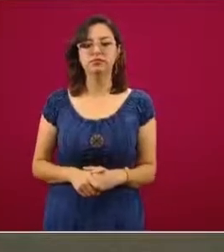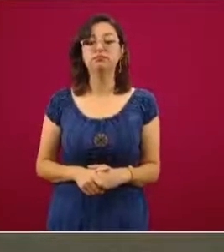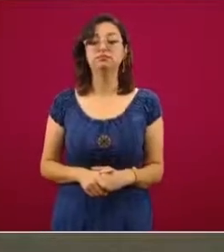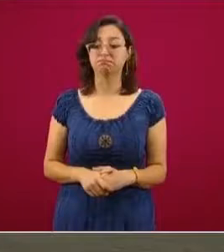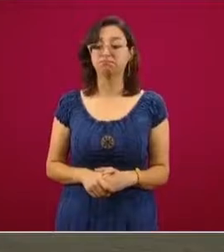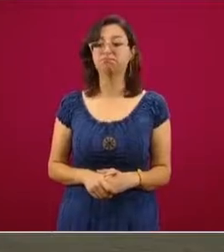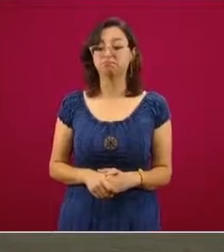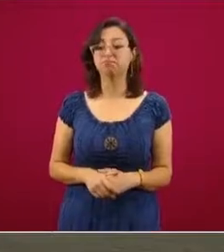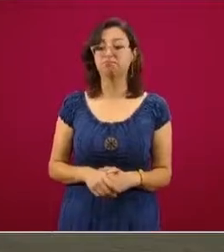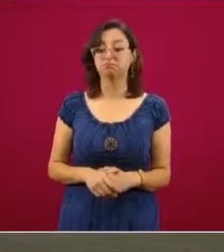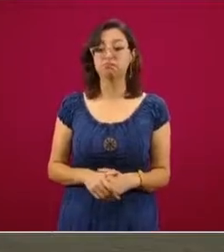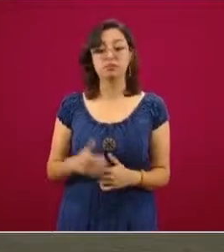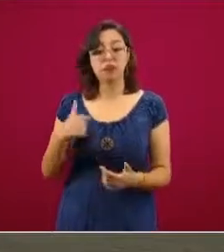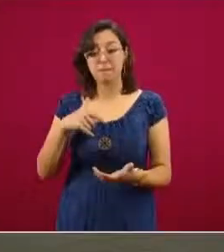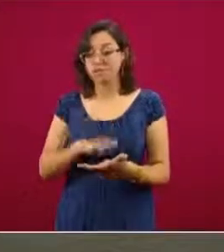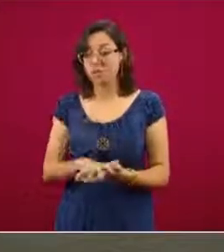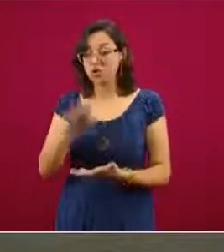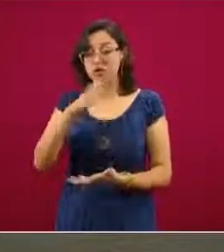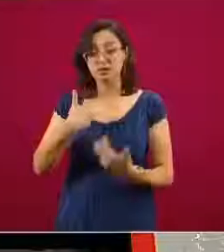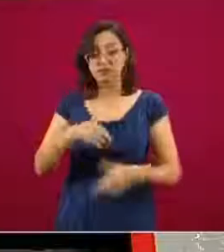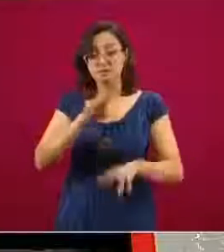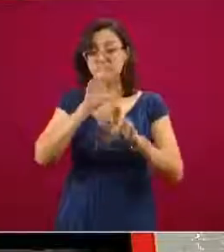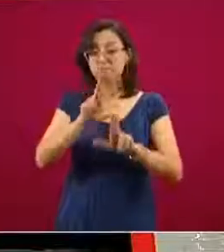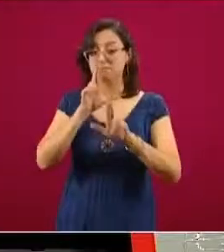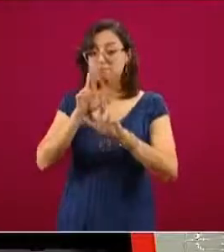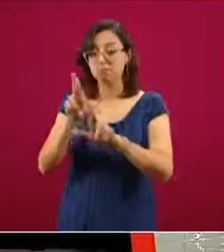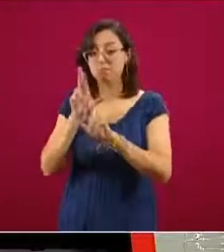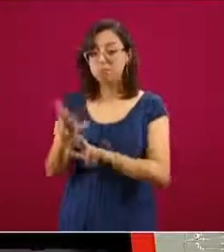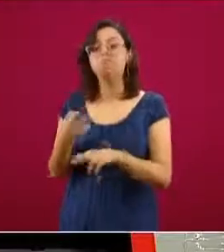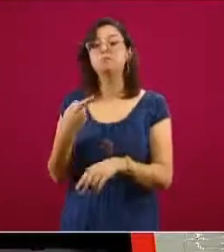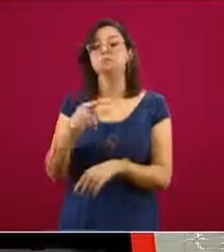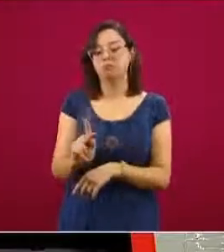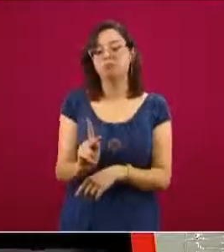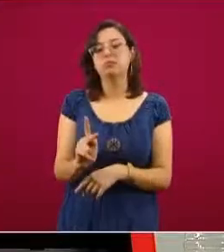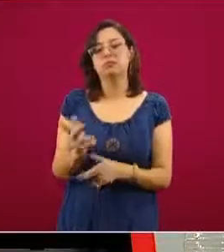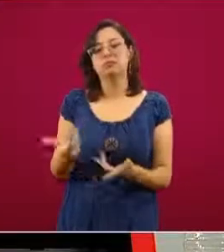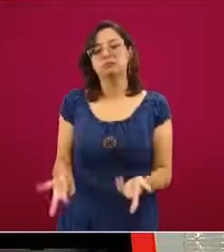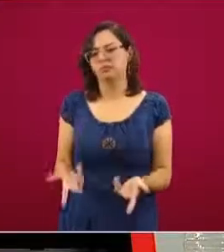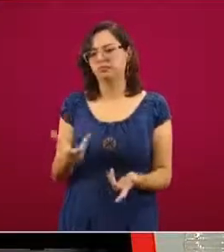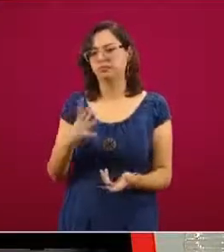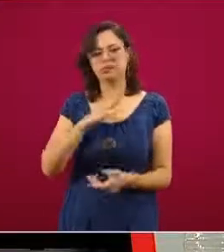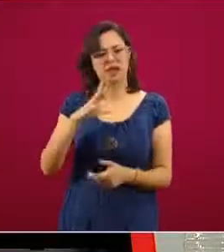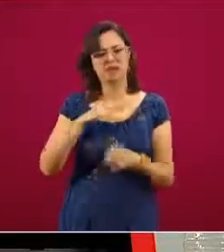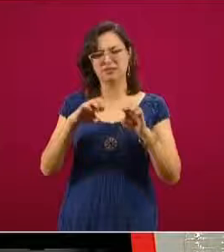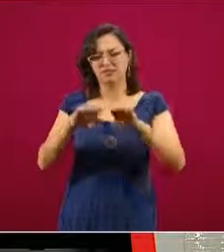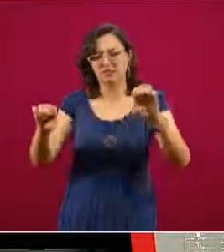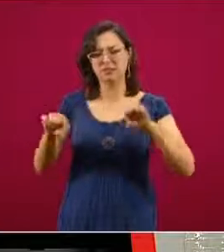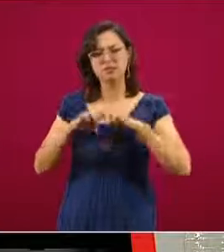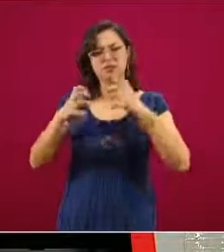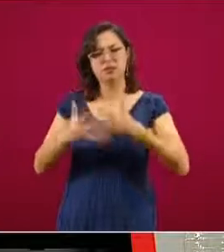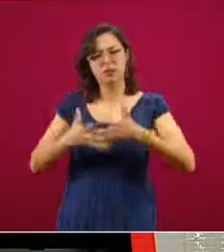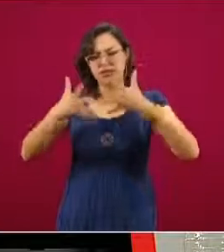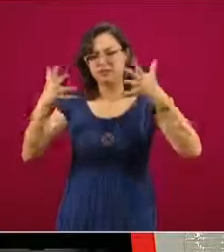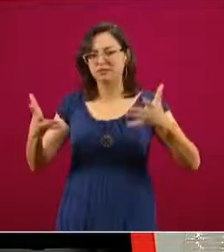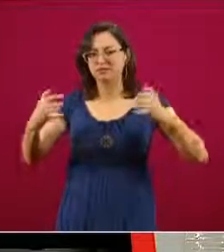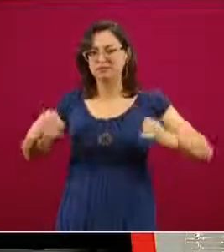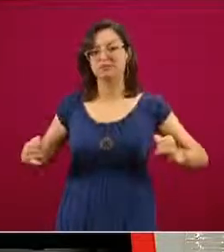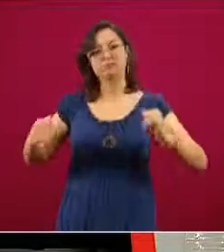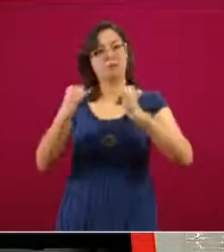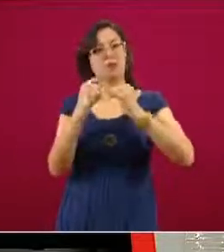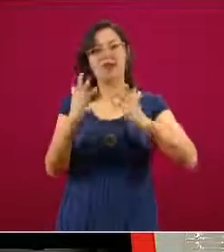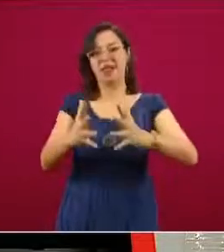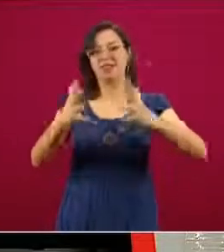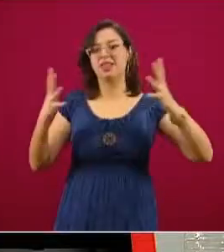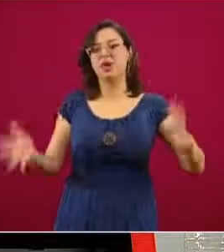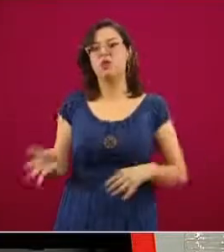Intentaré contestarle el mayor número posible, pero de todas formas pues hay un gran equipo del Seguro Social. Acuérdense que es una institución muy grandota,